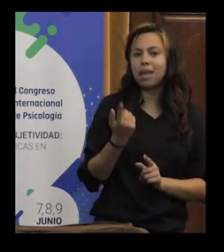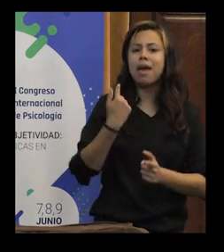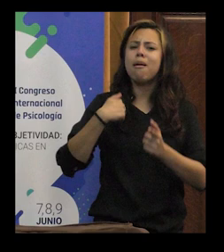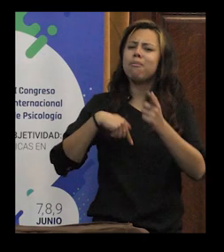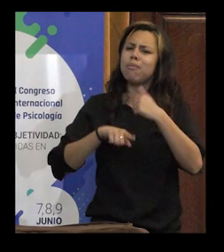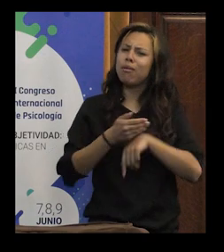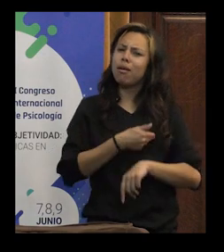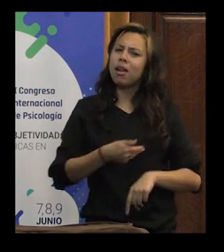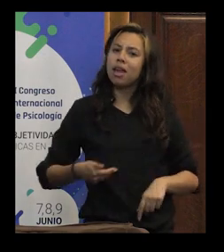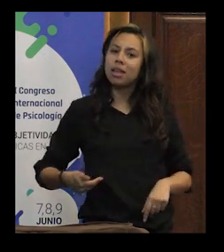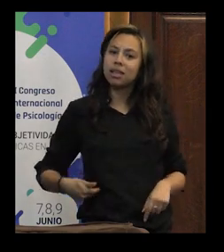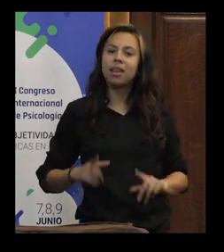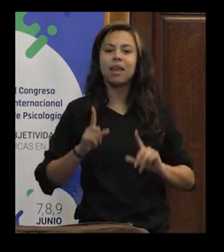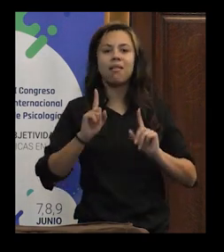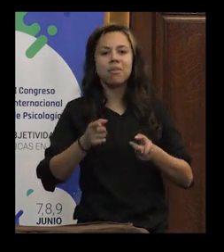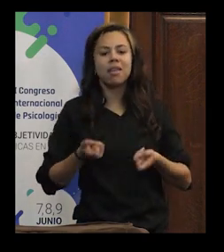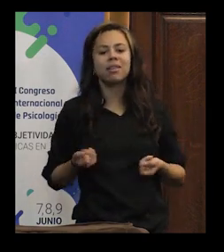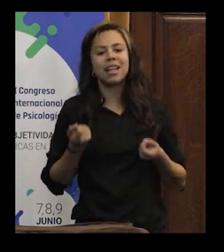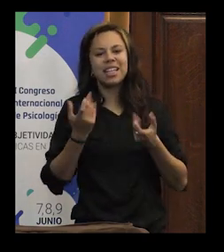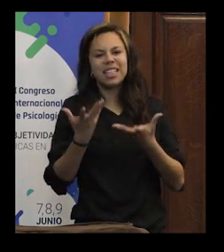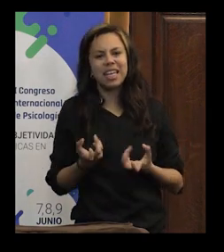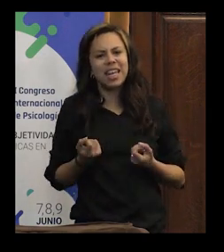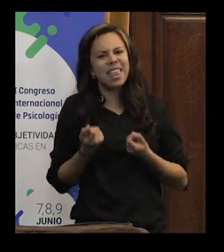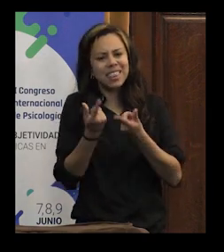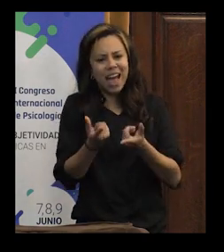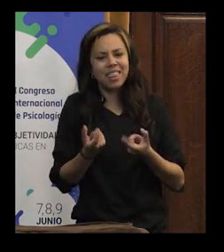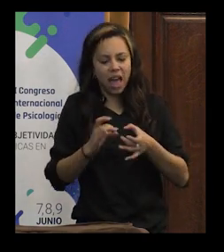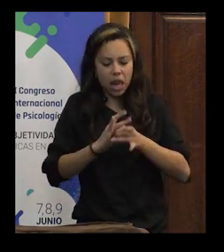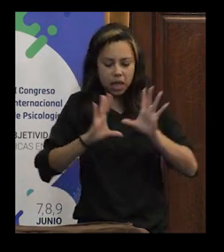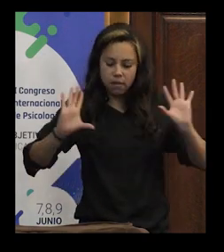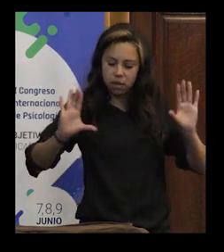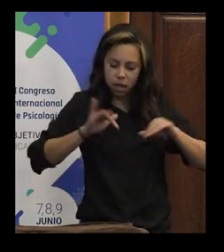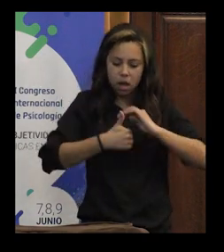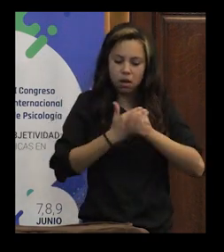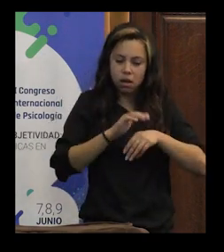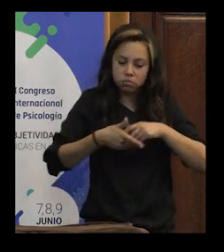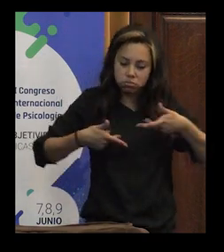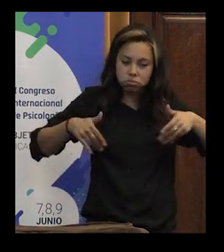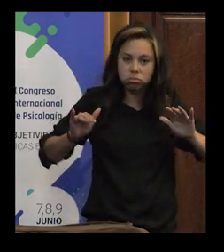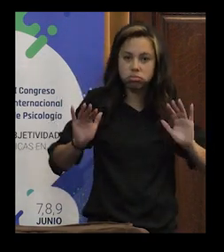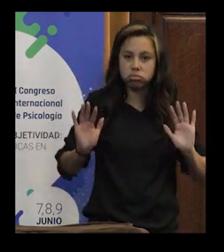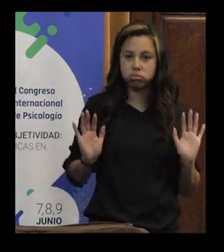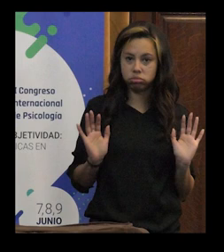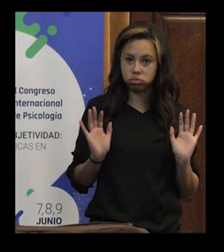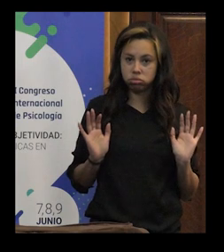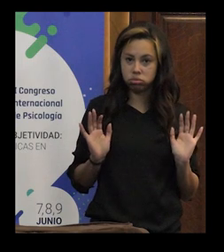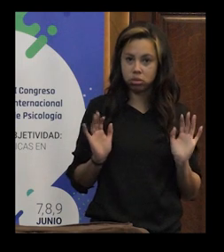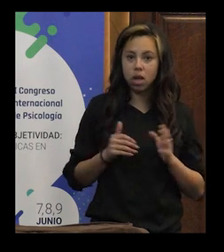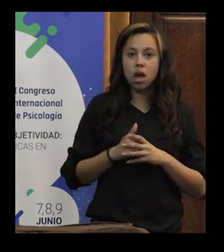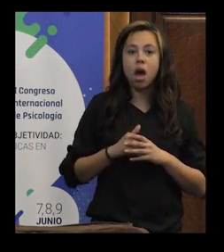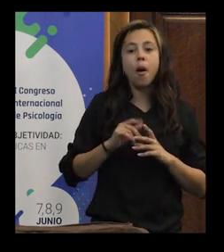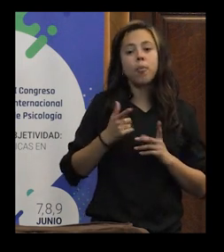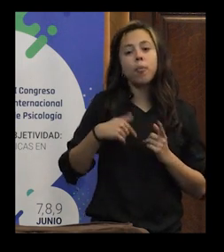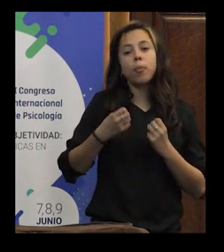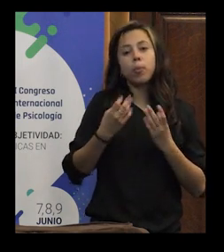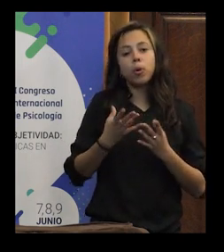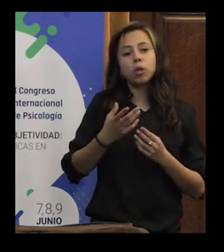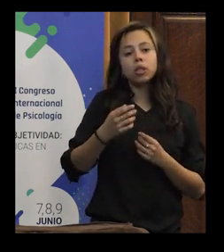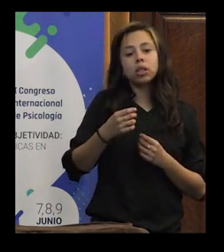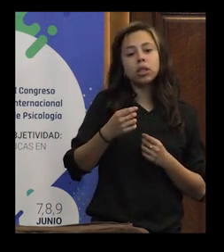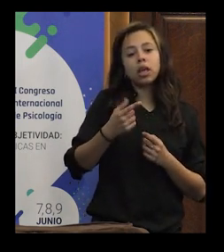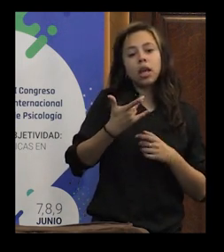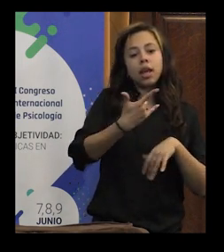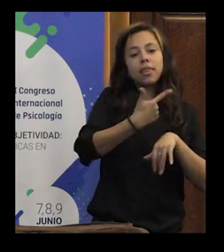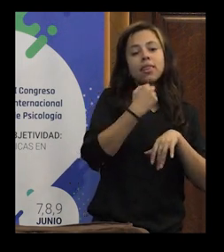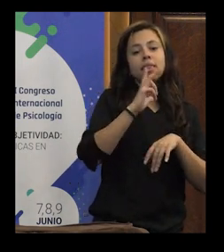el Estado intenta libertarse de las responsabilidades adquiridas bajo la modalidad